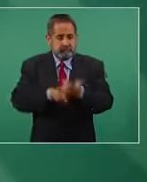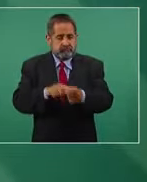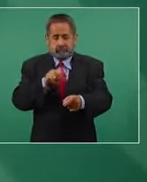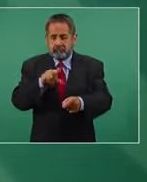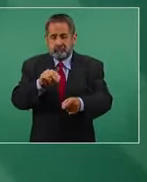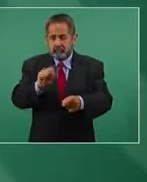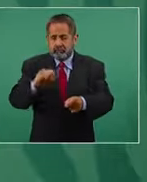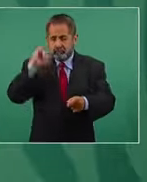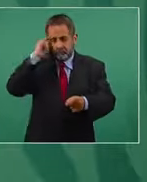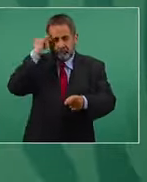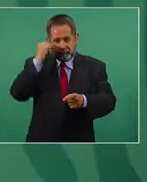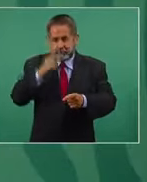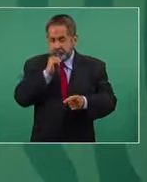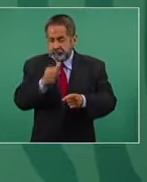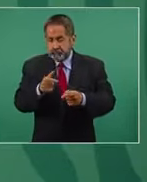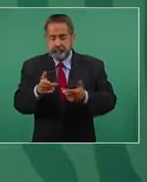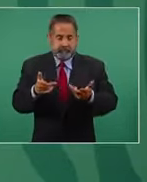indígenas,